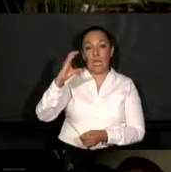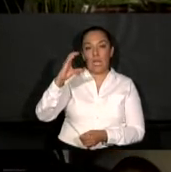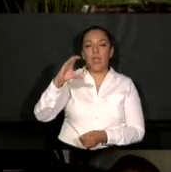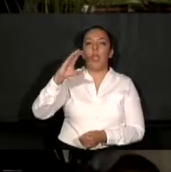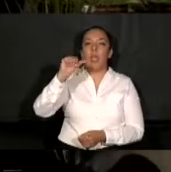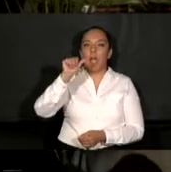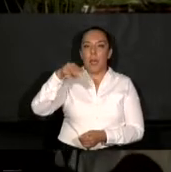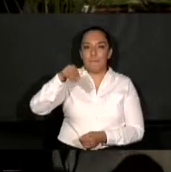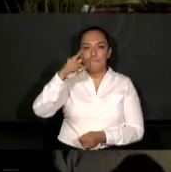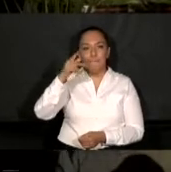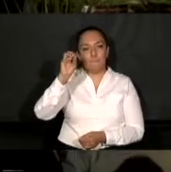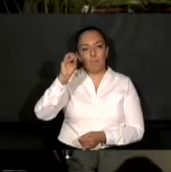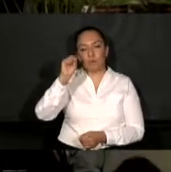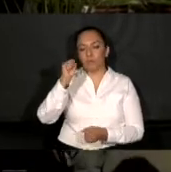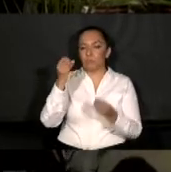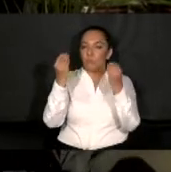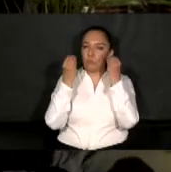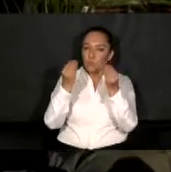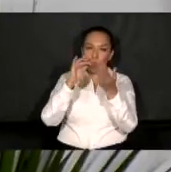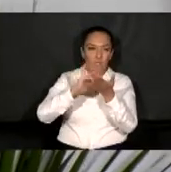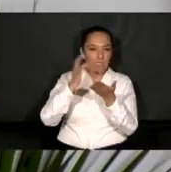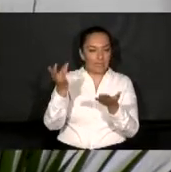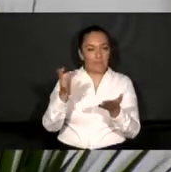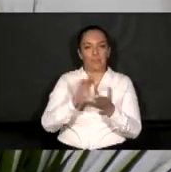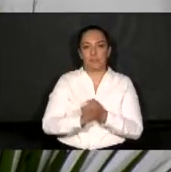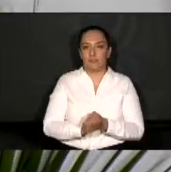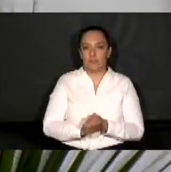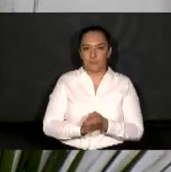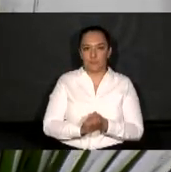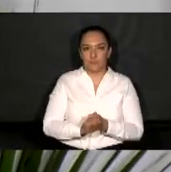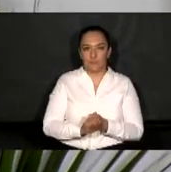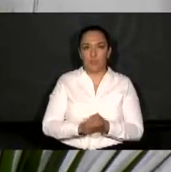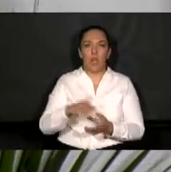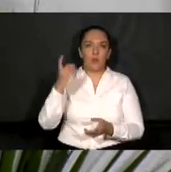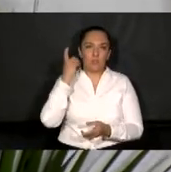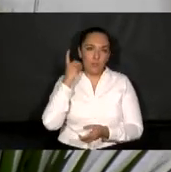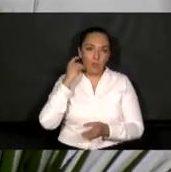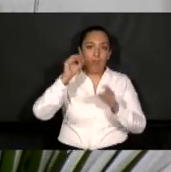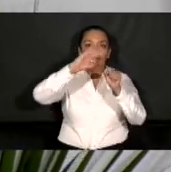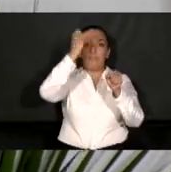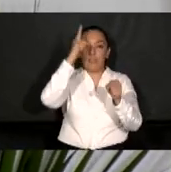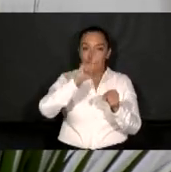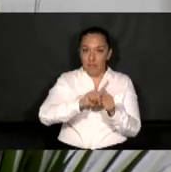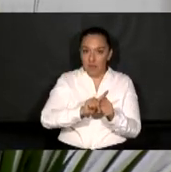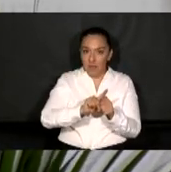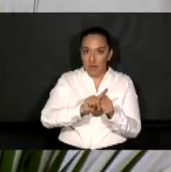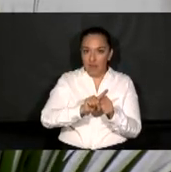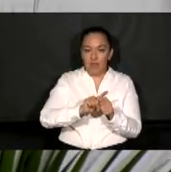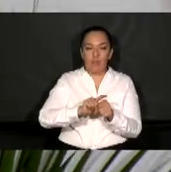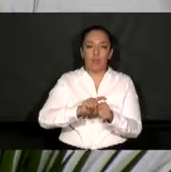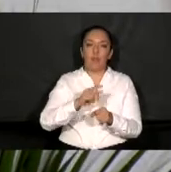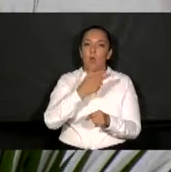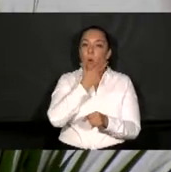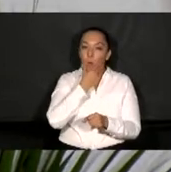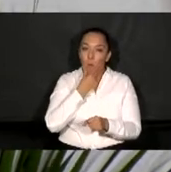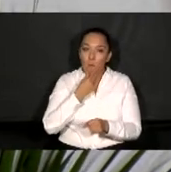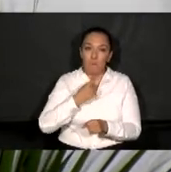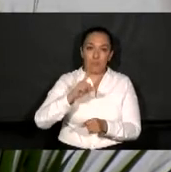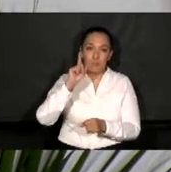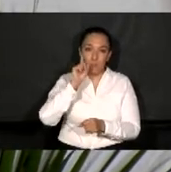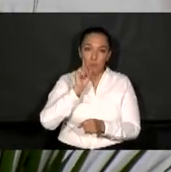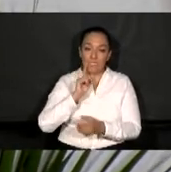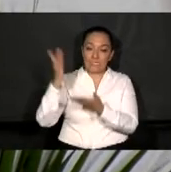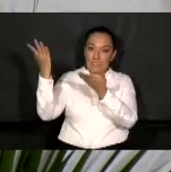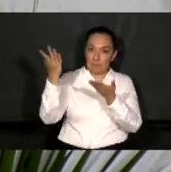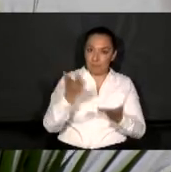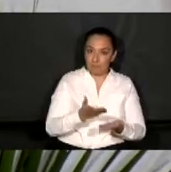que nos acompañe, muy agradecida. Gracias. A los diputados federales y diputadas federales aquí presentes, así